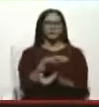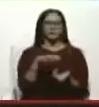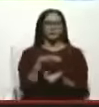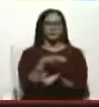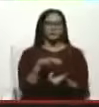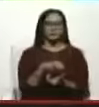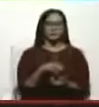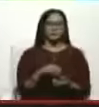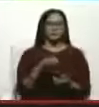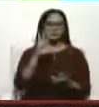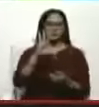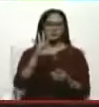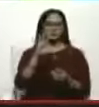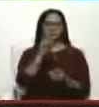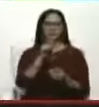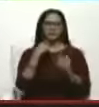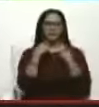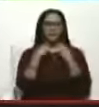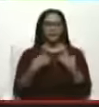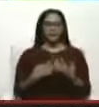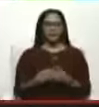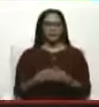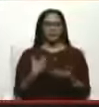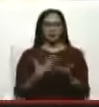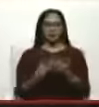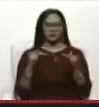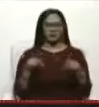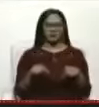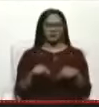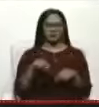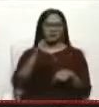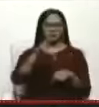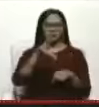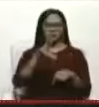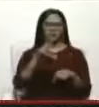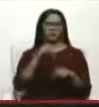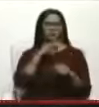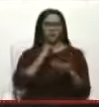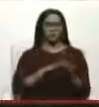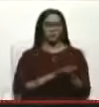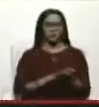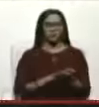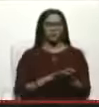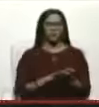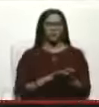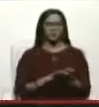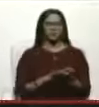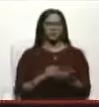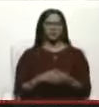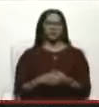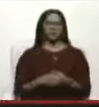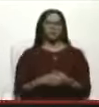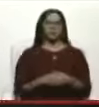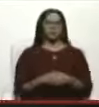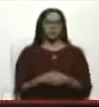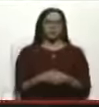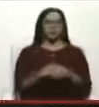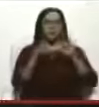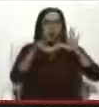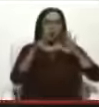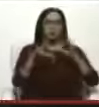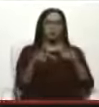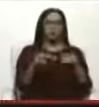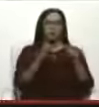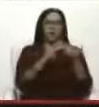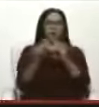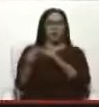5 personas desaparecidas. Hasta ahora se confirman 3 fallecidos. Y, además, son 8 las comunidades